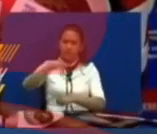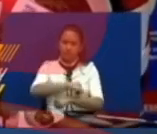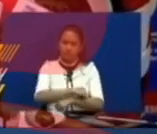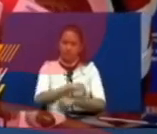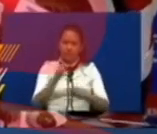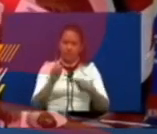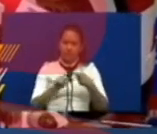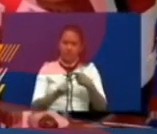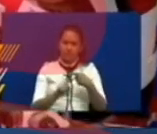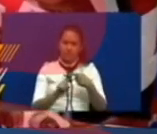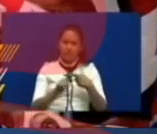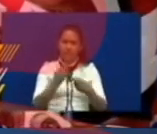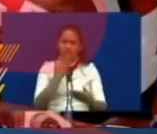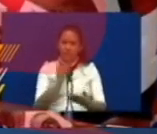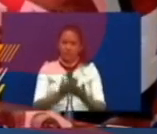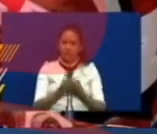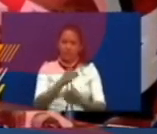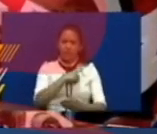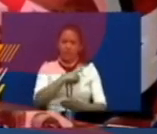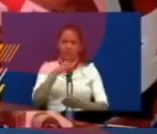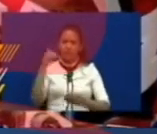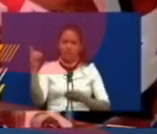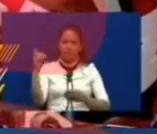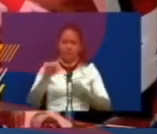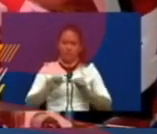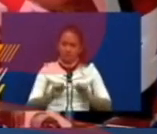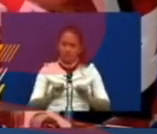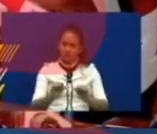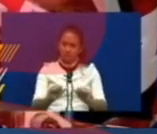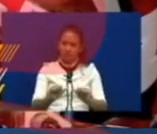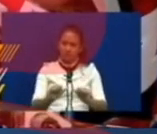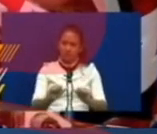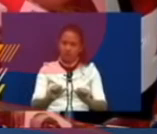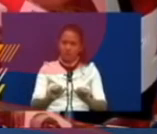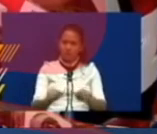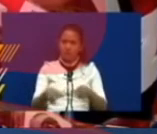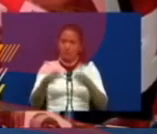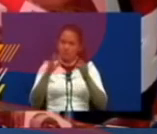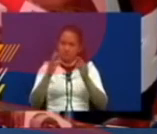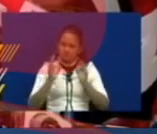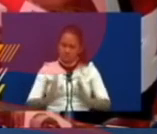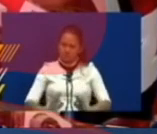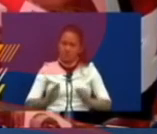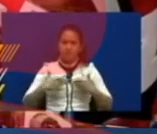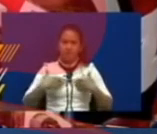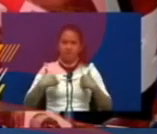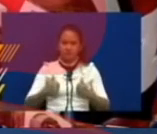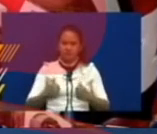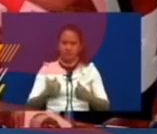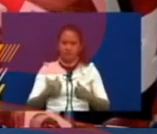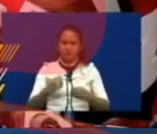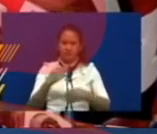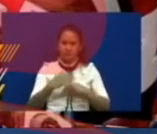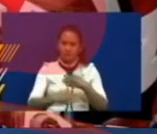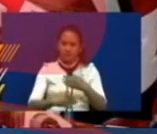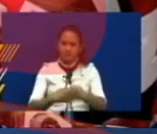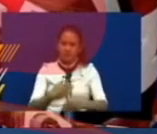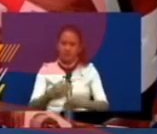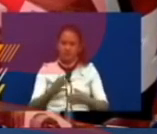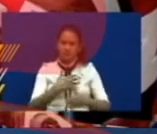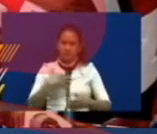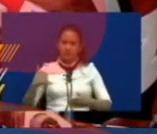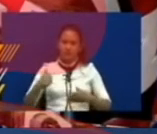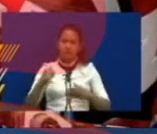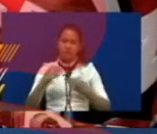uno gracias a dios continúa sin síntomas y en vías de recuperación el